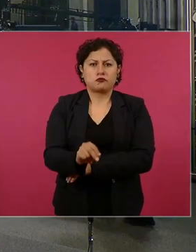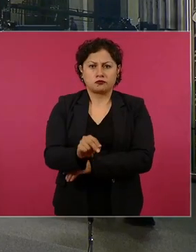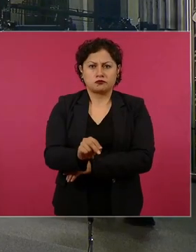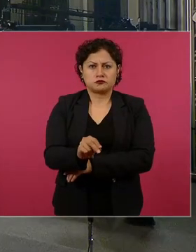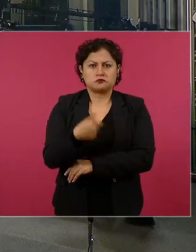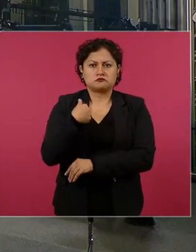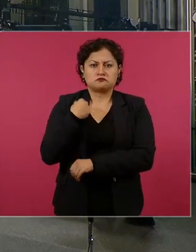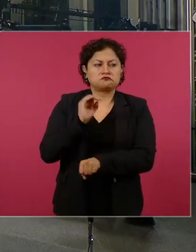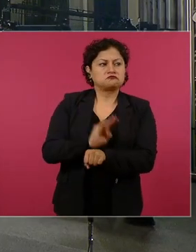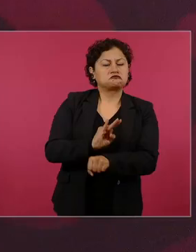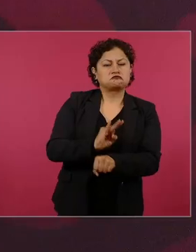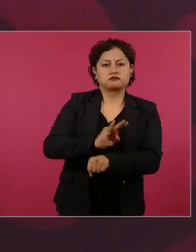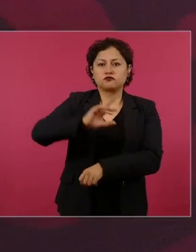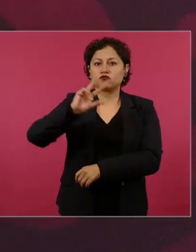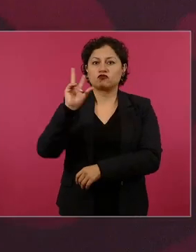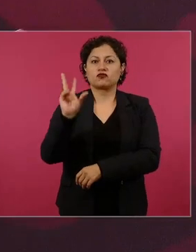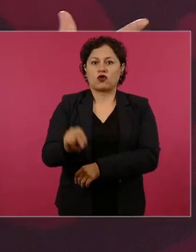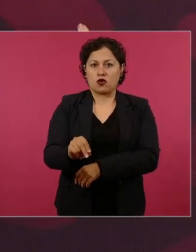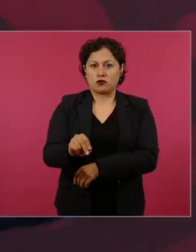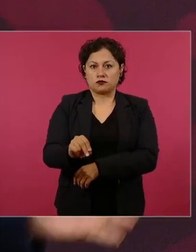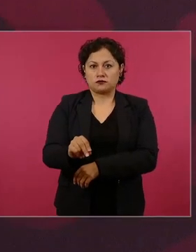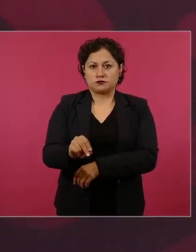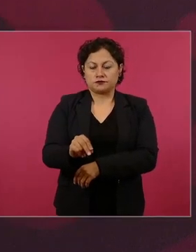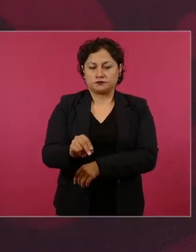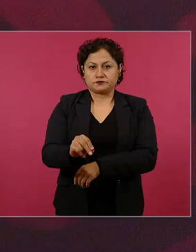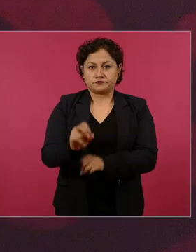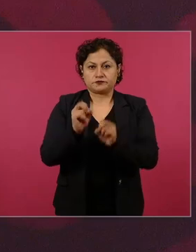encubridor. Les dije sí,